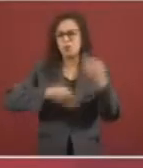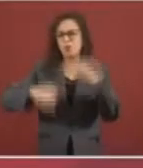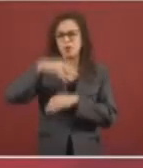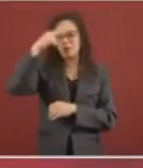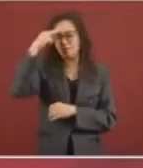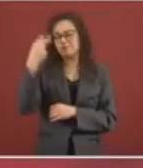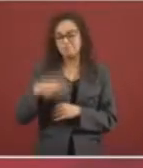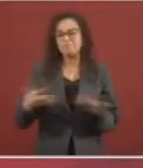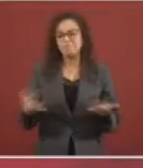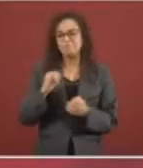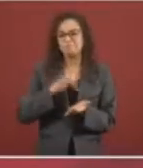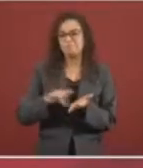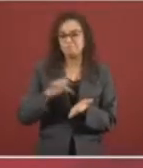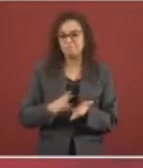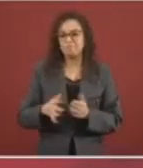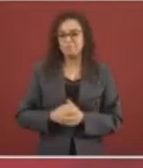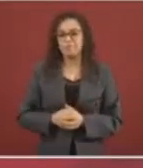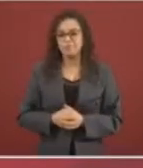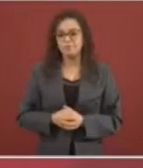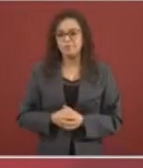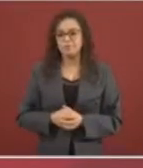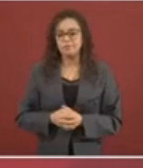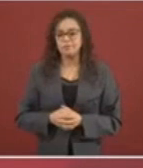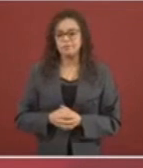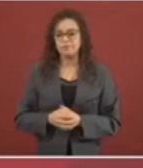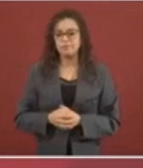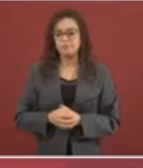los traficantes de influencia,